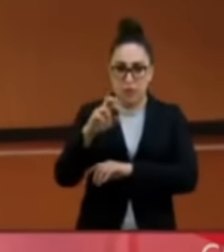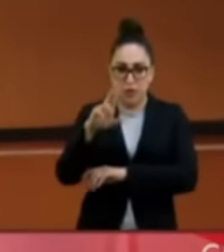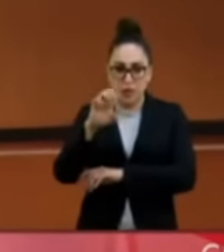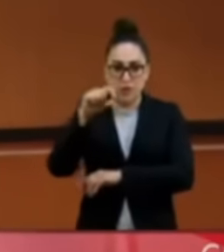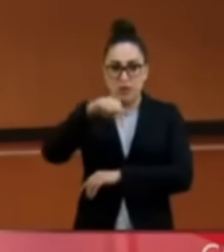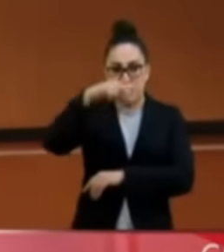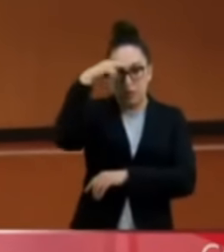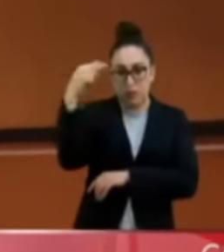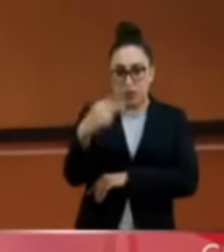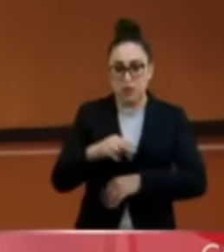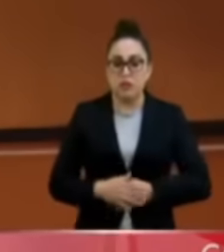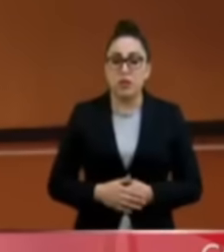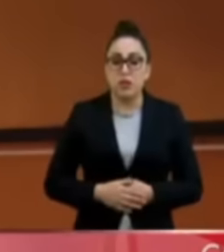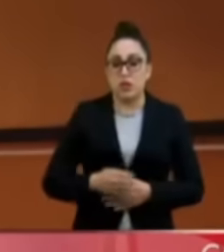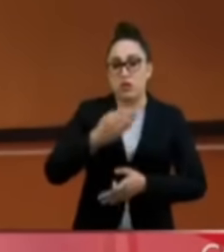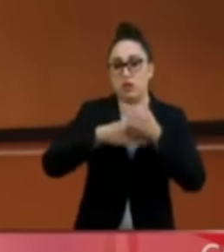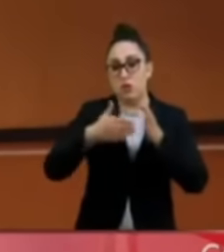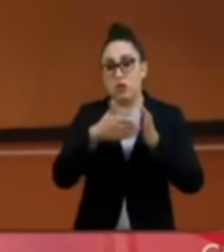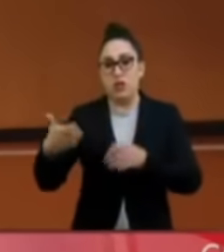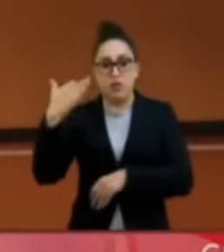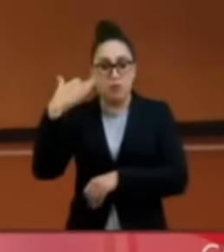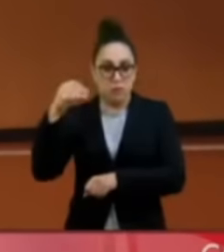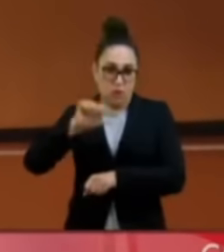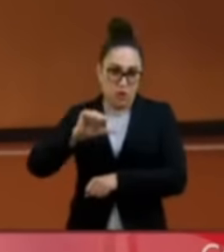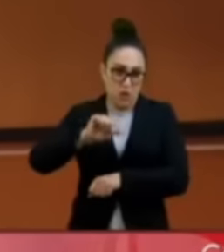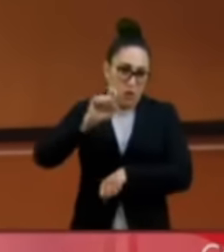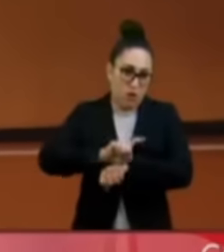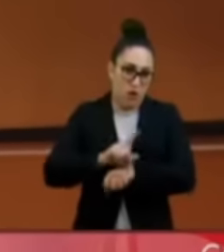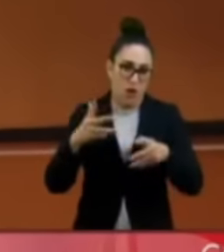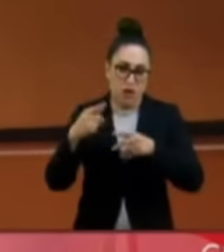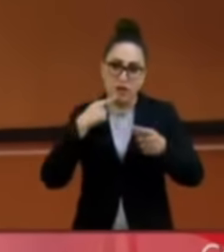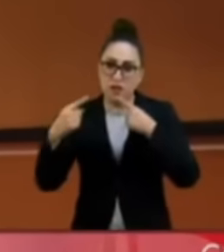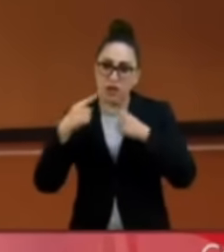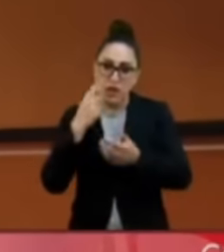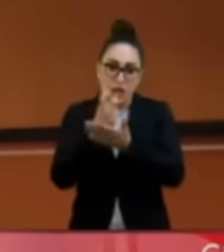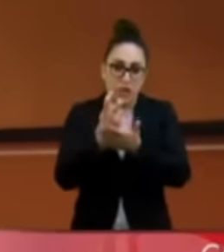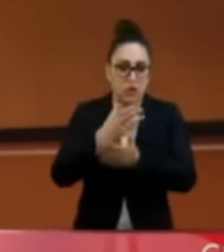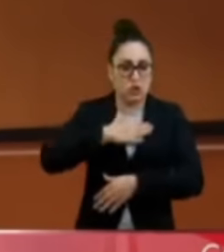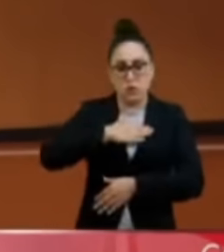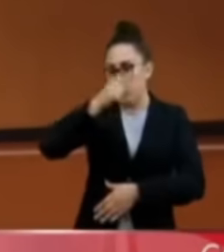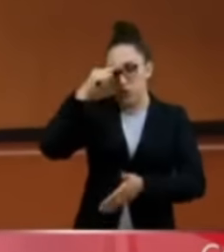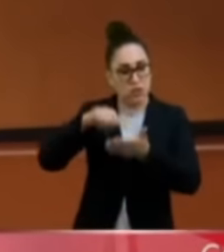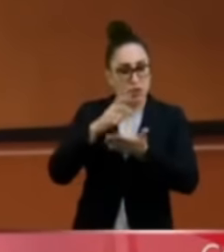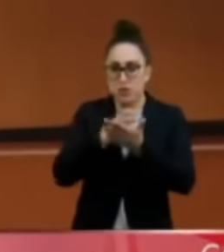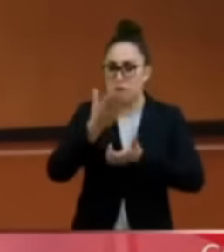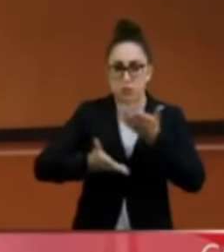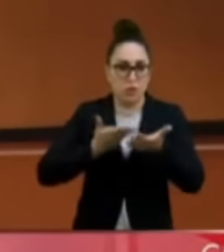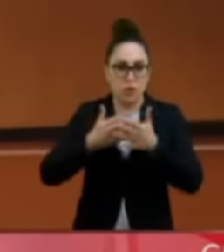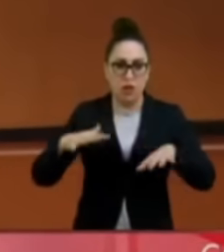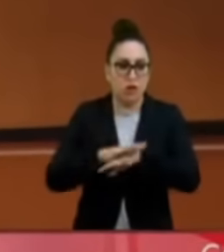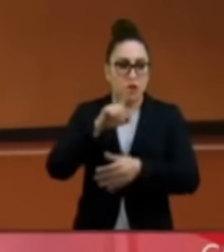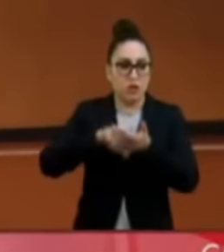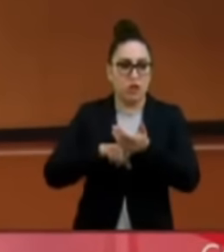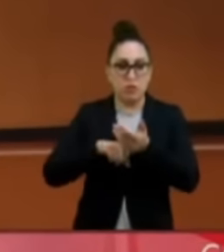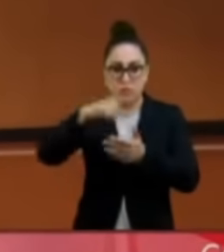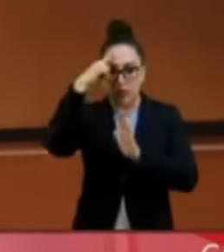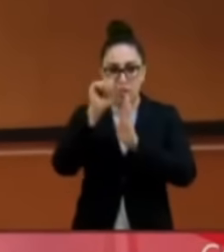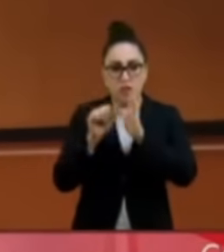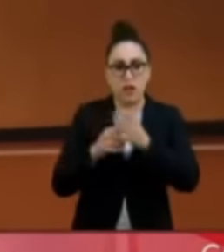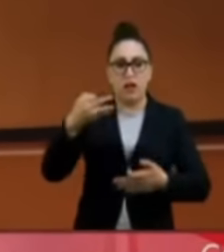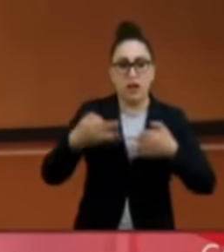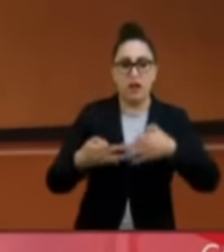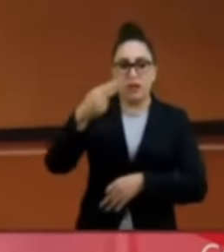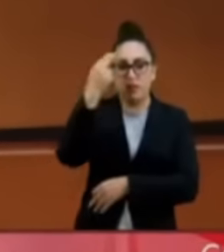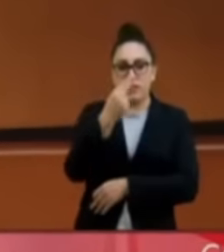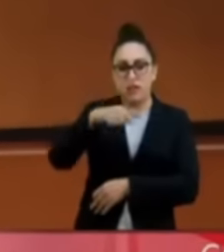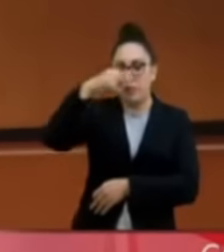señalado en todas las etapas de esta discusión que esta no es la reforma al Poder Judicial que necesita el país.